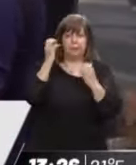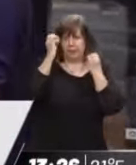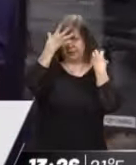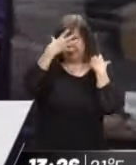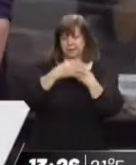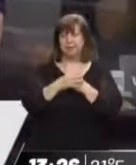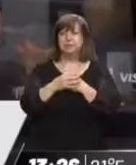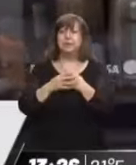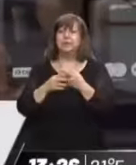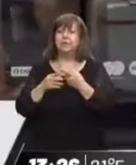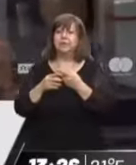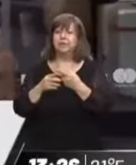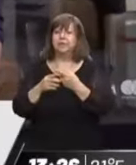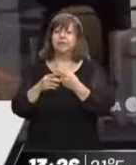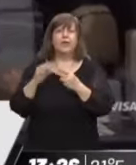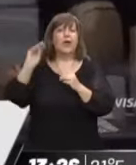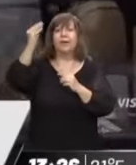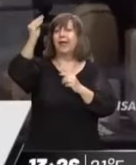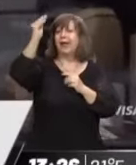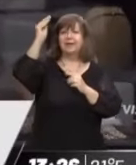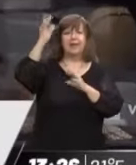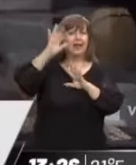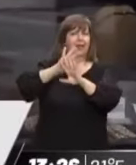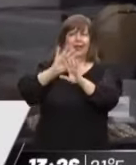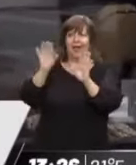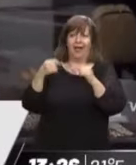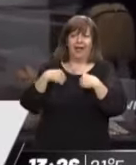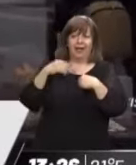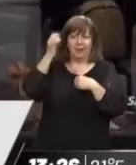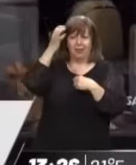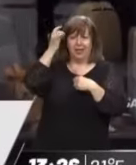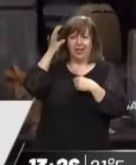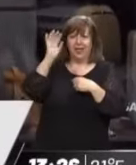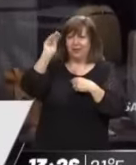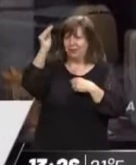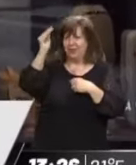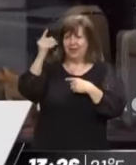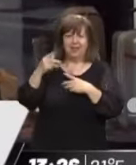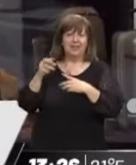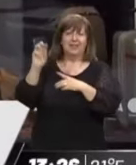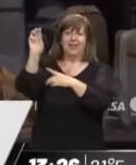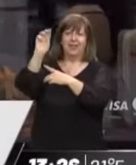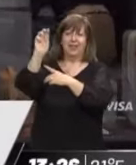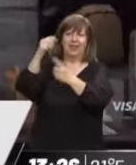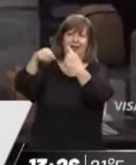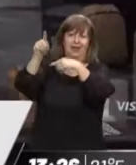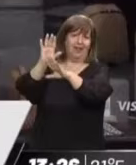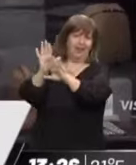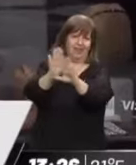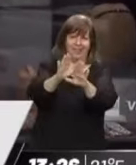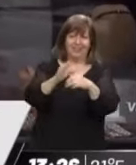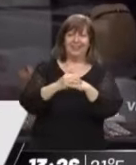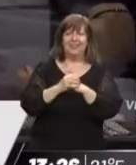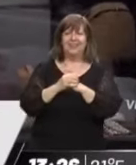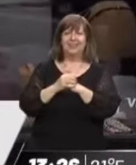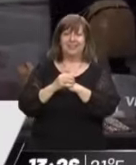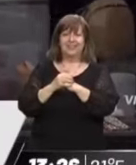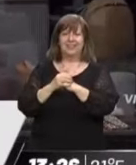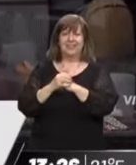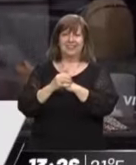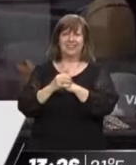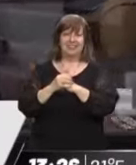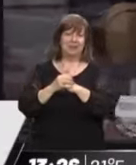piensan? Brasileros. Ah, son brasileros. Sí. Te conviene venir a Argentina, ¿no? Ah, sí. Tipo de cambio. Sí,